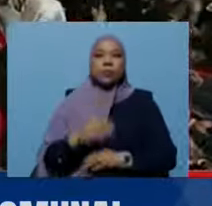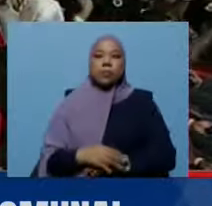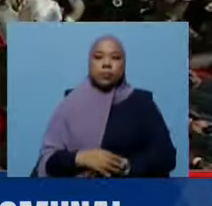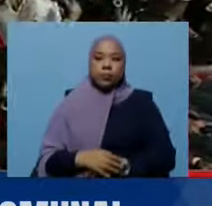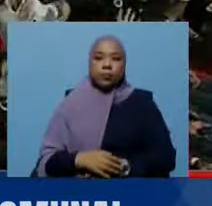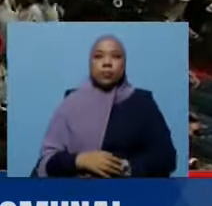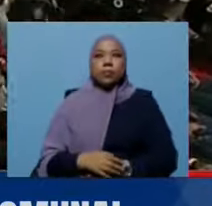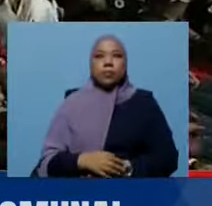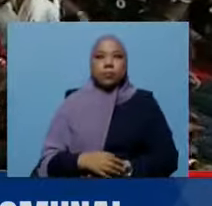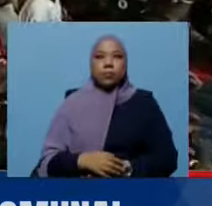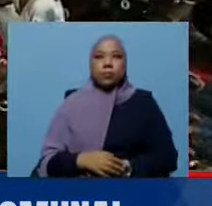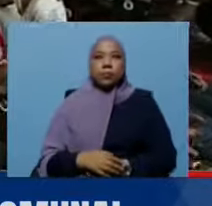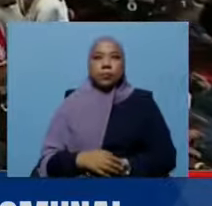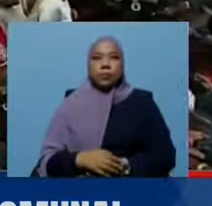Tocuyo, Sanare.